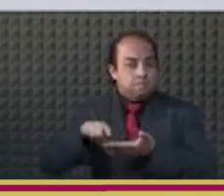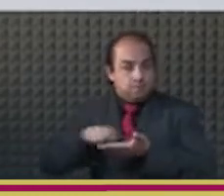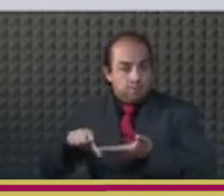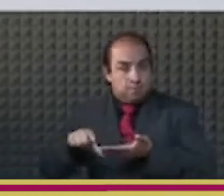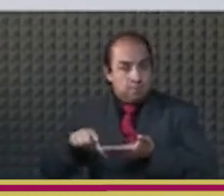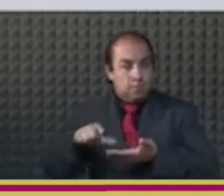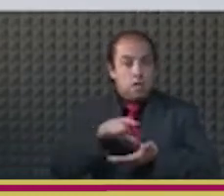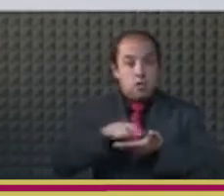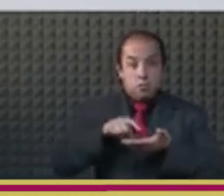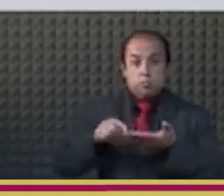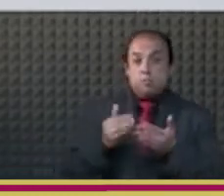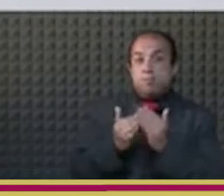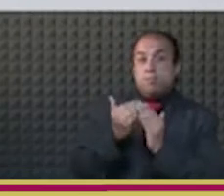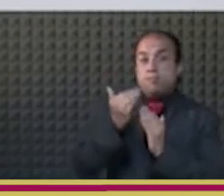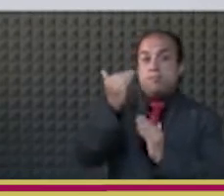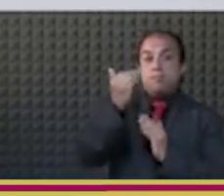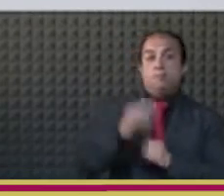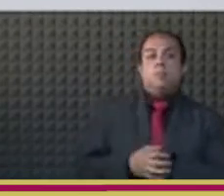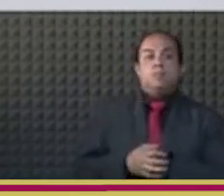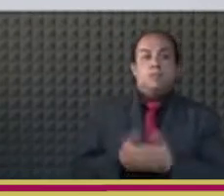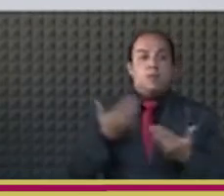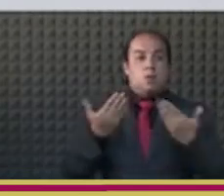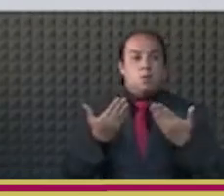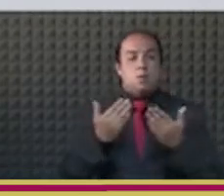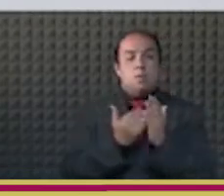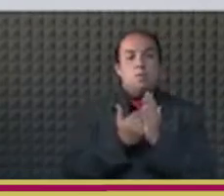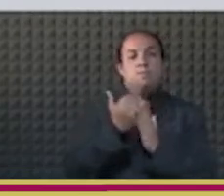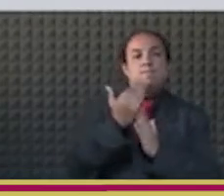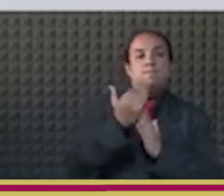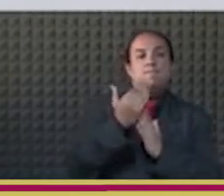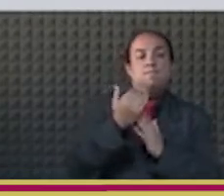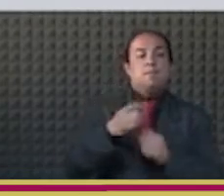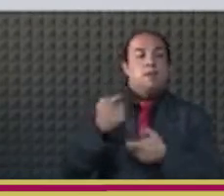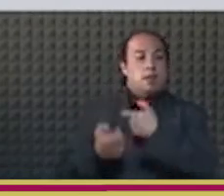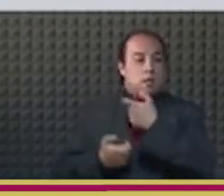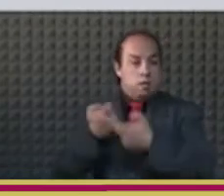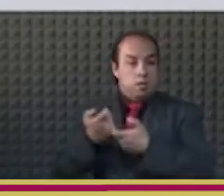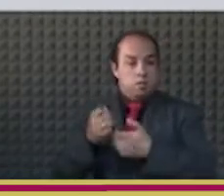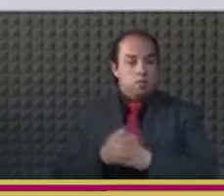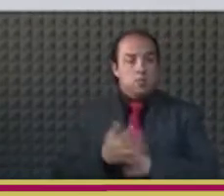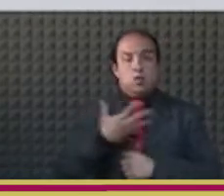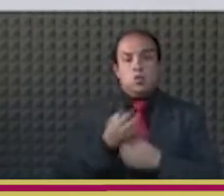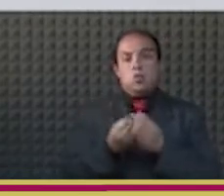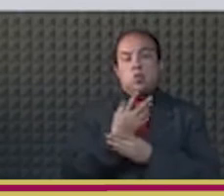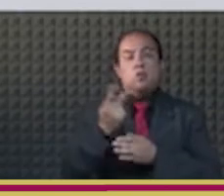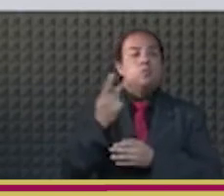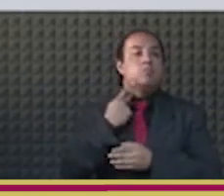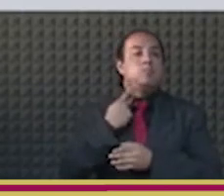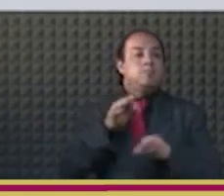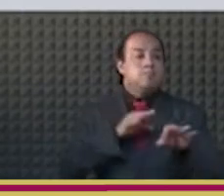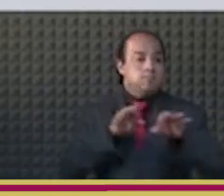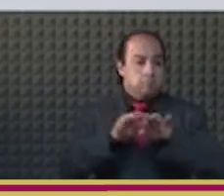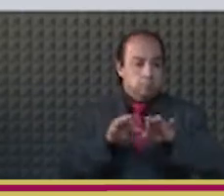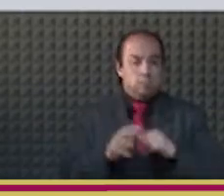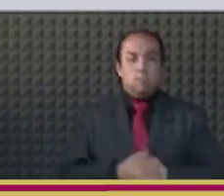un ritmo mayor, incluso que el crecimiento de la economía. Bueno, porque hubo una nueva política